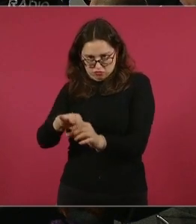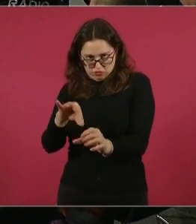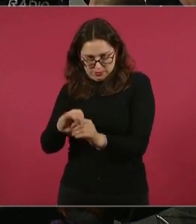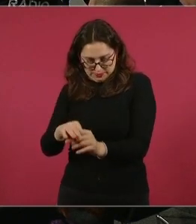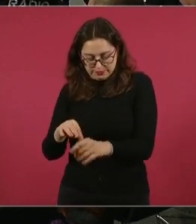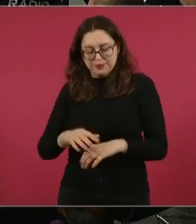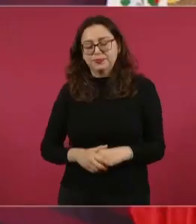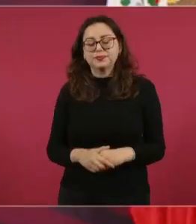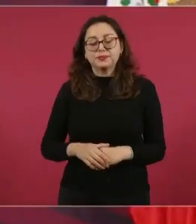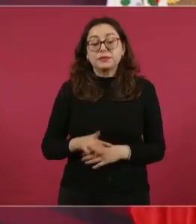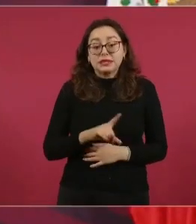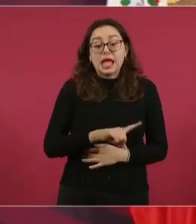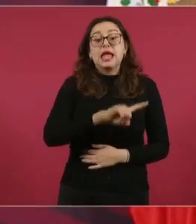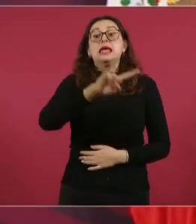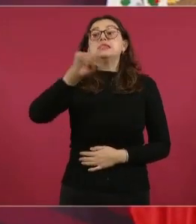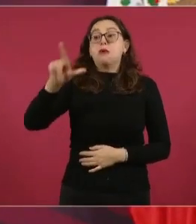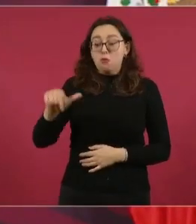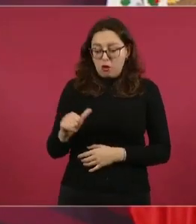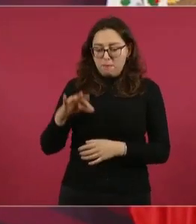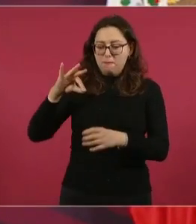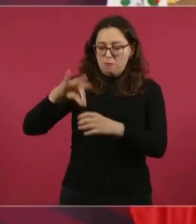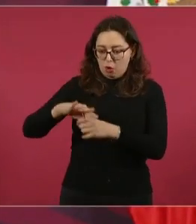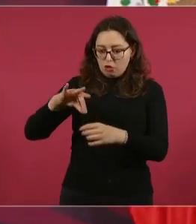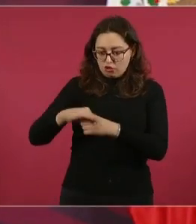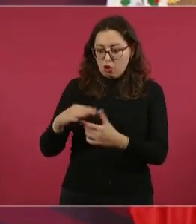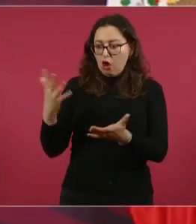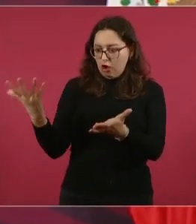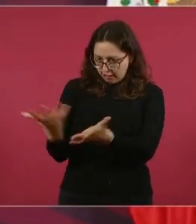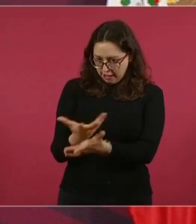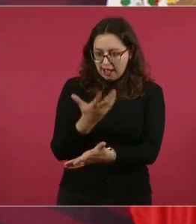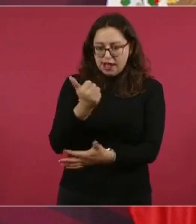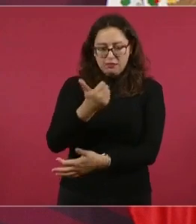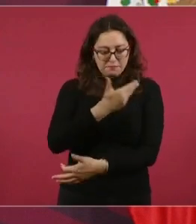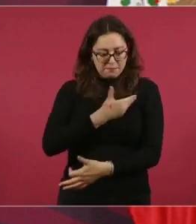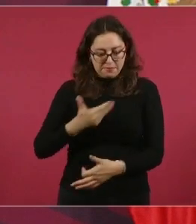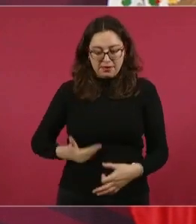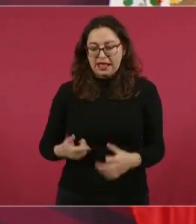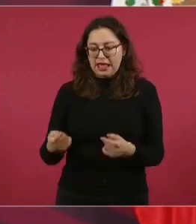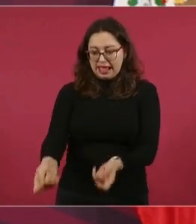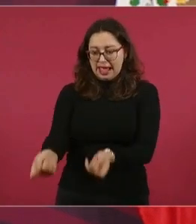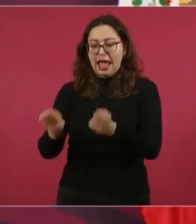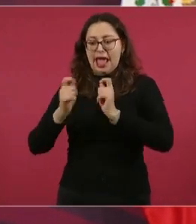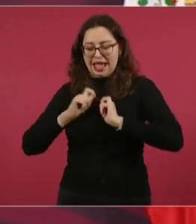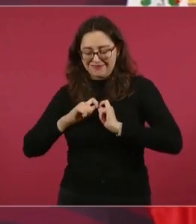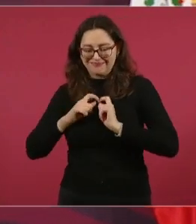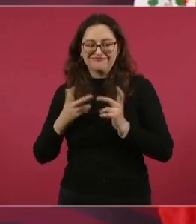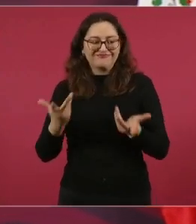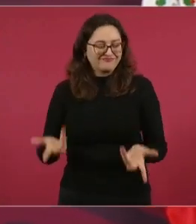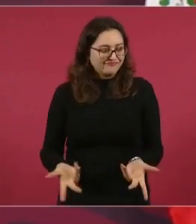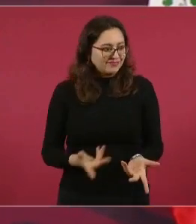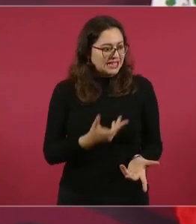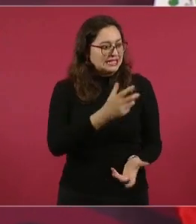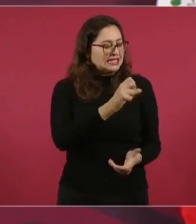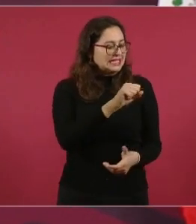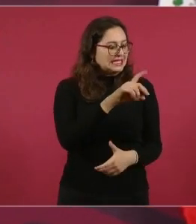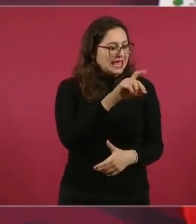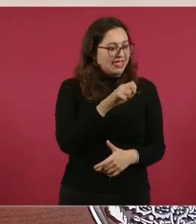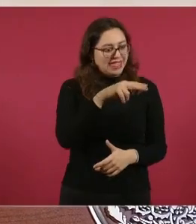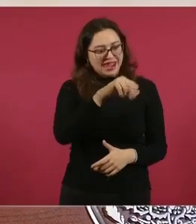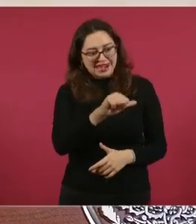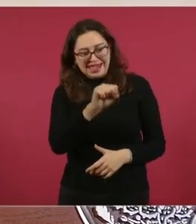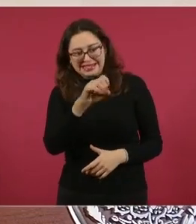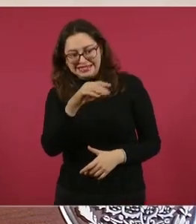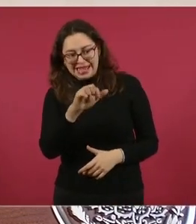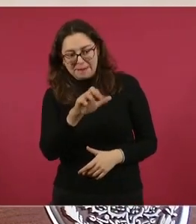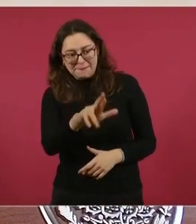ya cuando gano, pues ya tengo que decidir quién iba a ser secretario